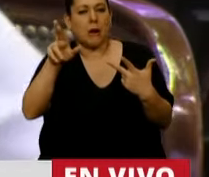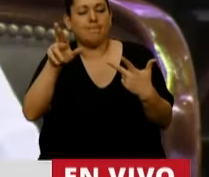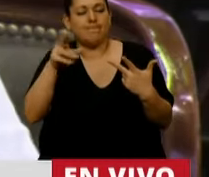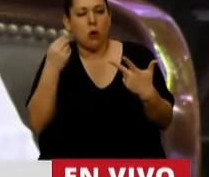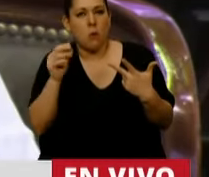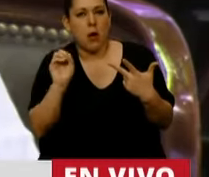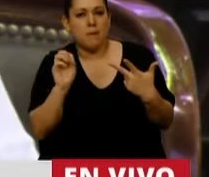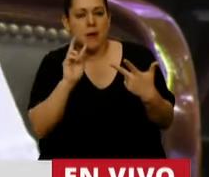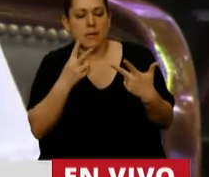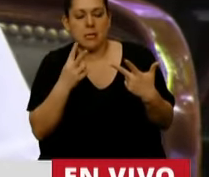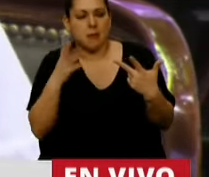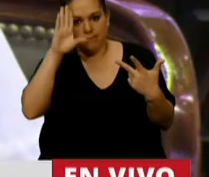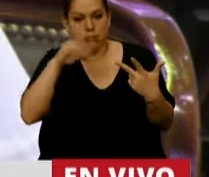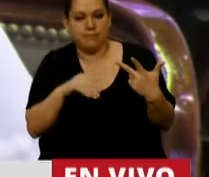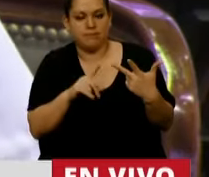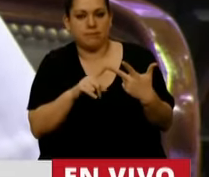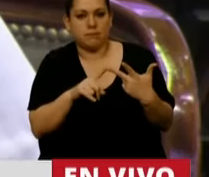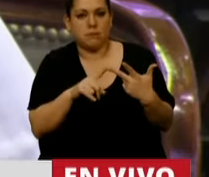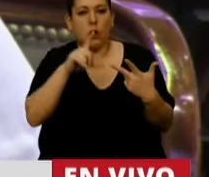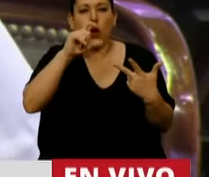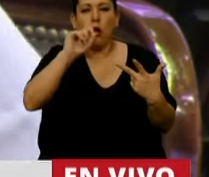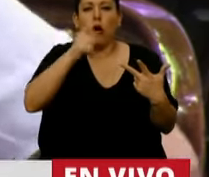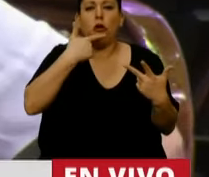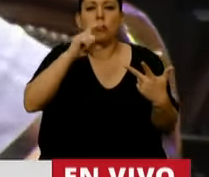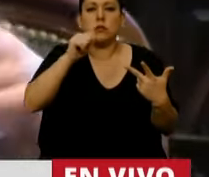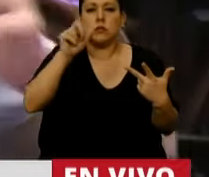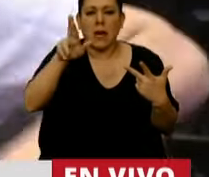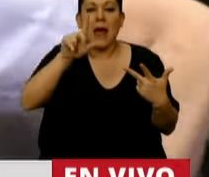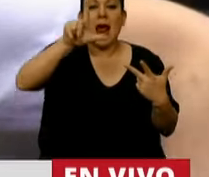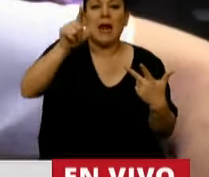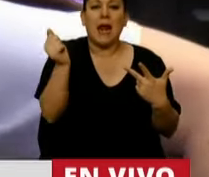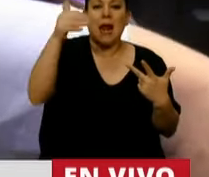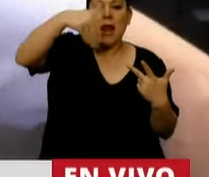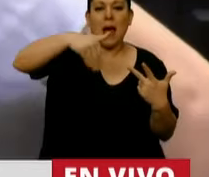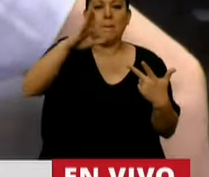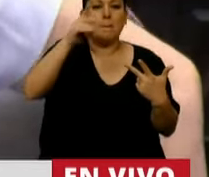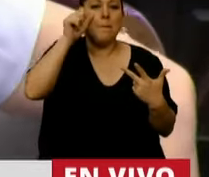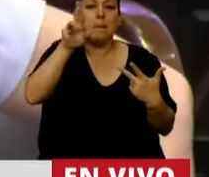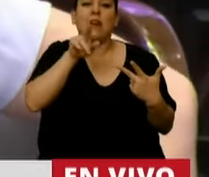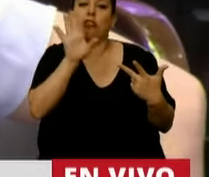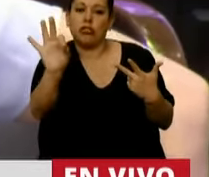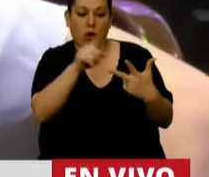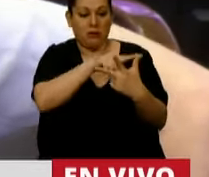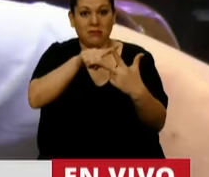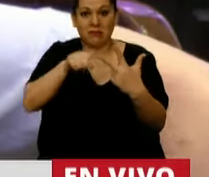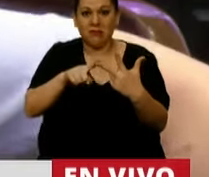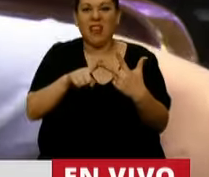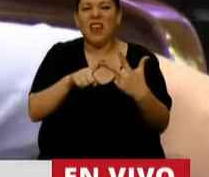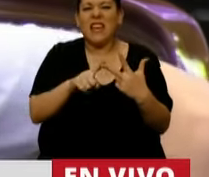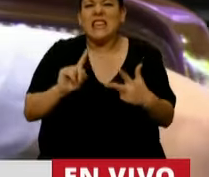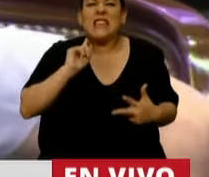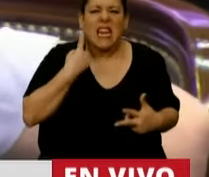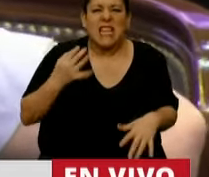¿cómo es? Me lo olvidé ya. Oscar Lamberto. Exacto, 2003. 13 años